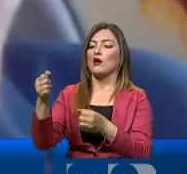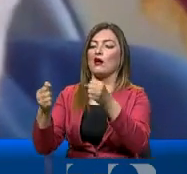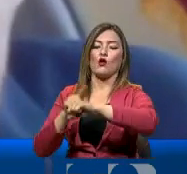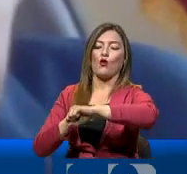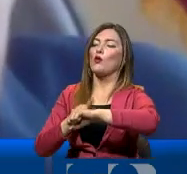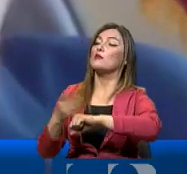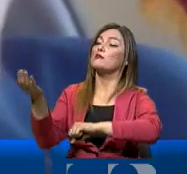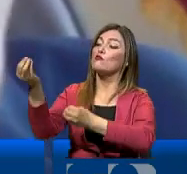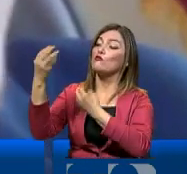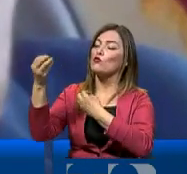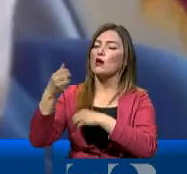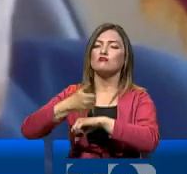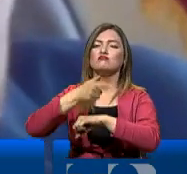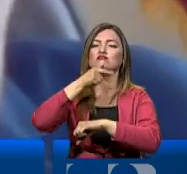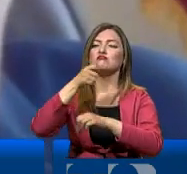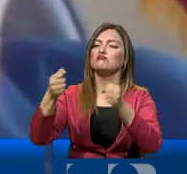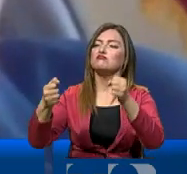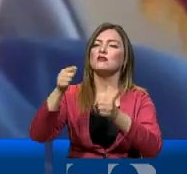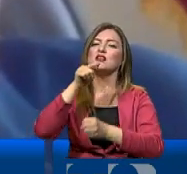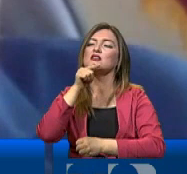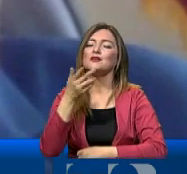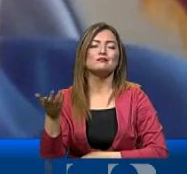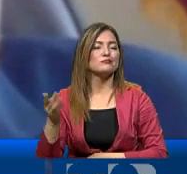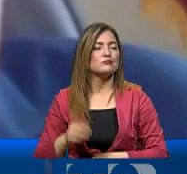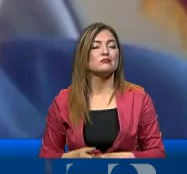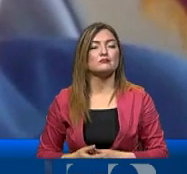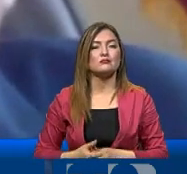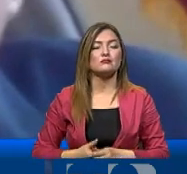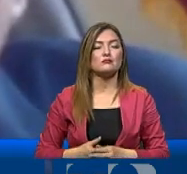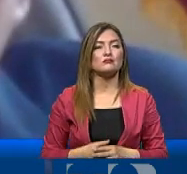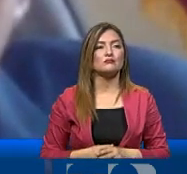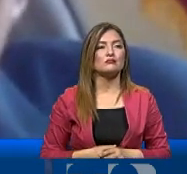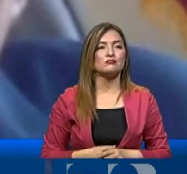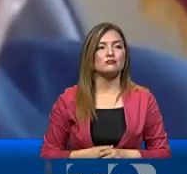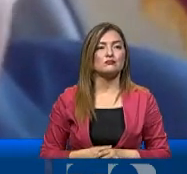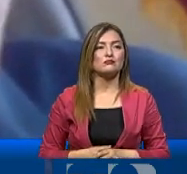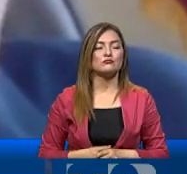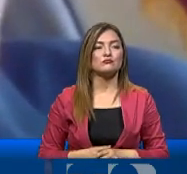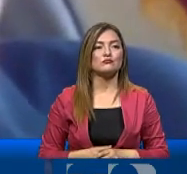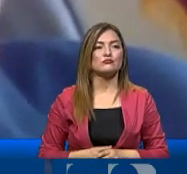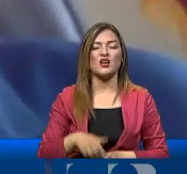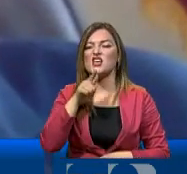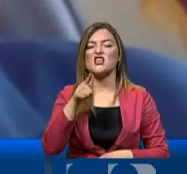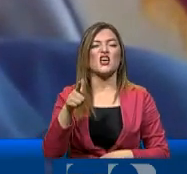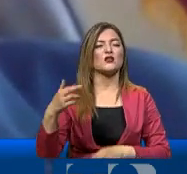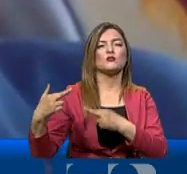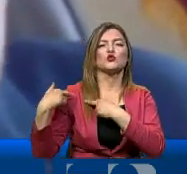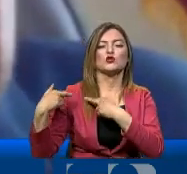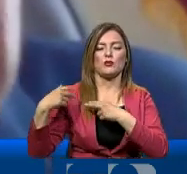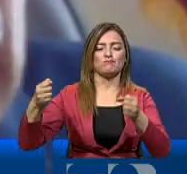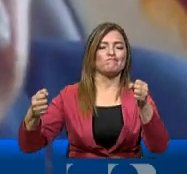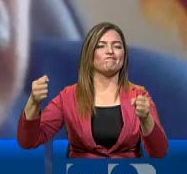vehículo, quién autorizó la salida del vehículo y quién está al mando del vehículo,